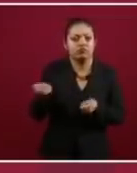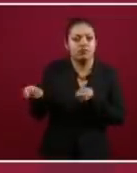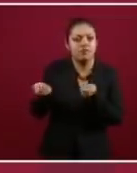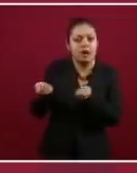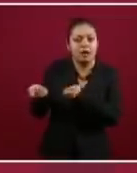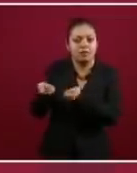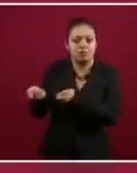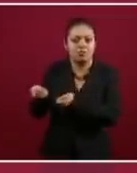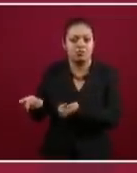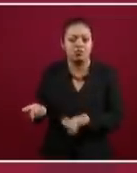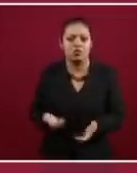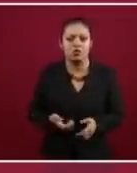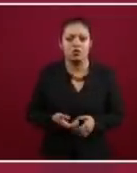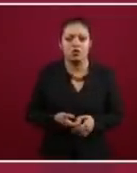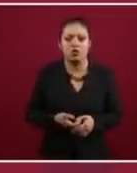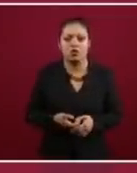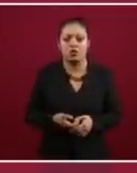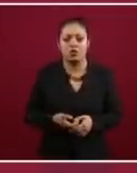Y gente que